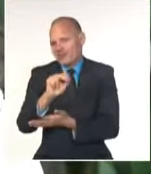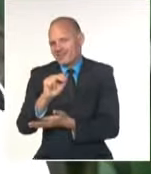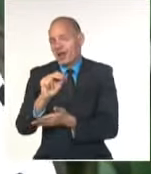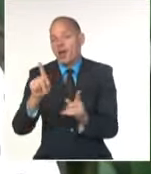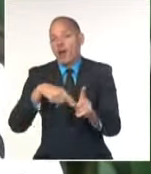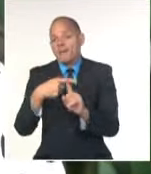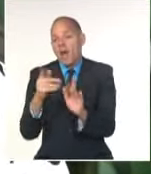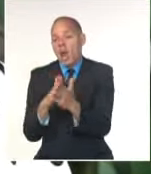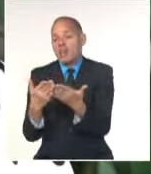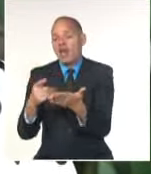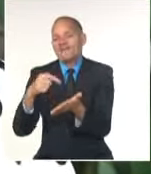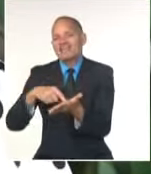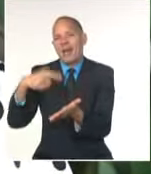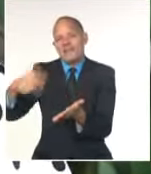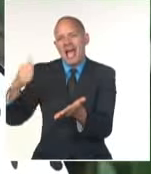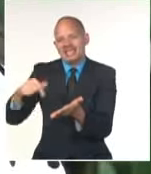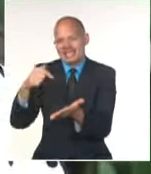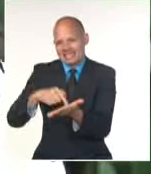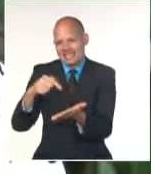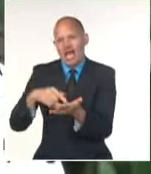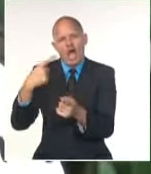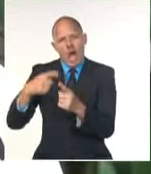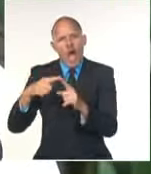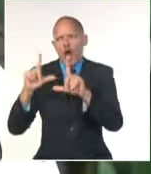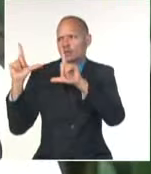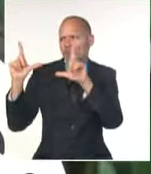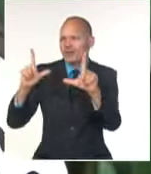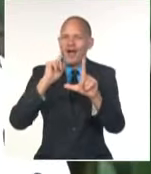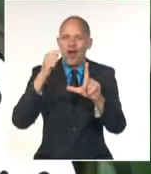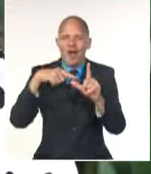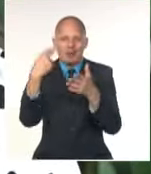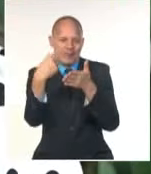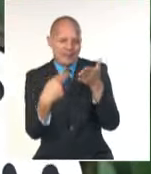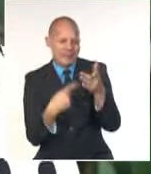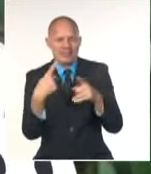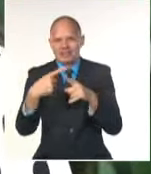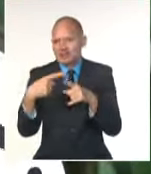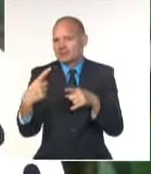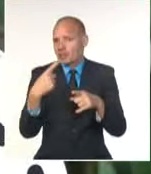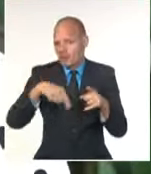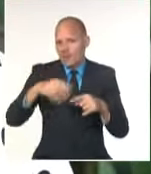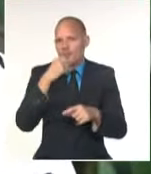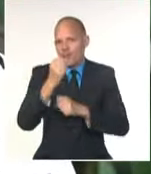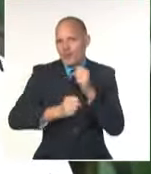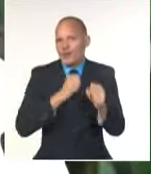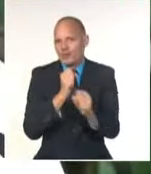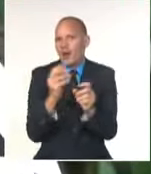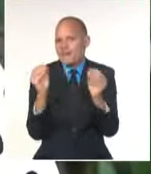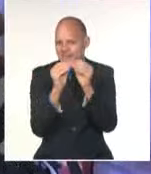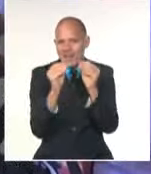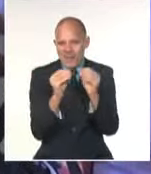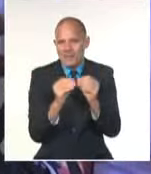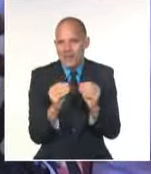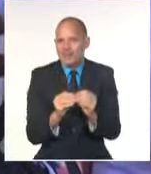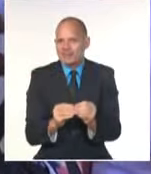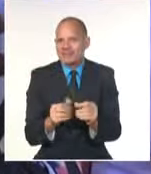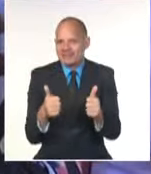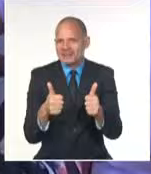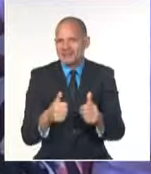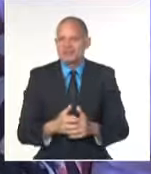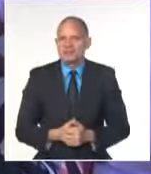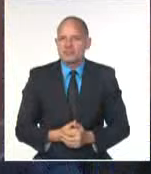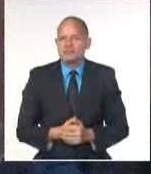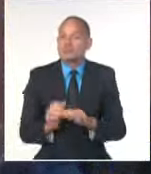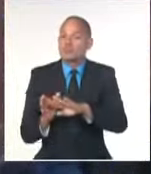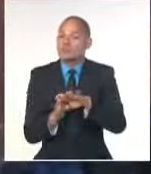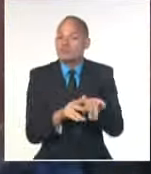esos grados, y también tiene laminarios, materiales didácticos, otros recursos que son coherentes con esa transformación. Al